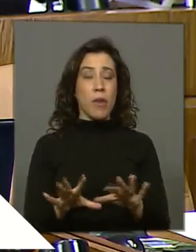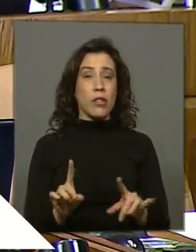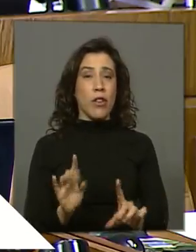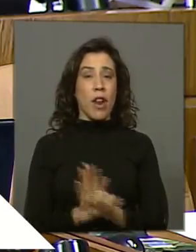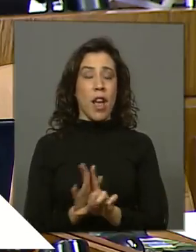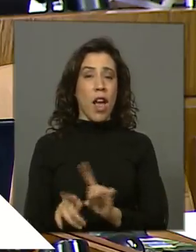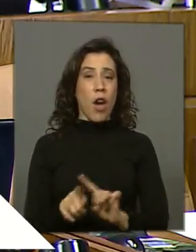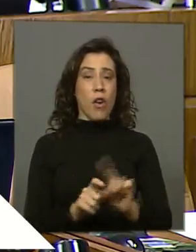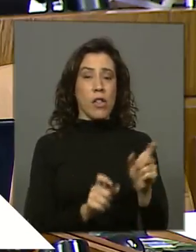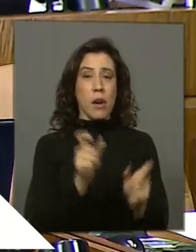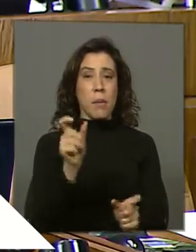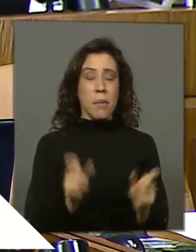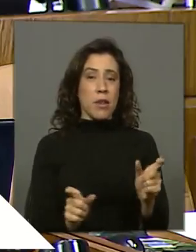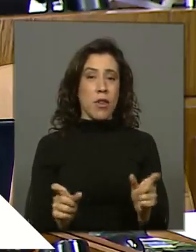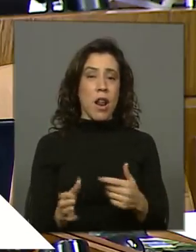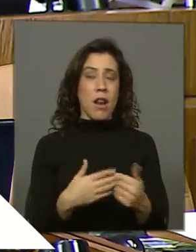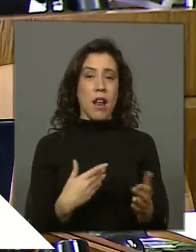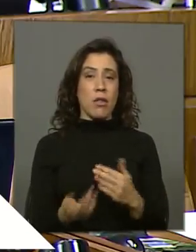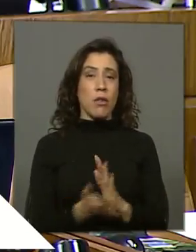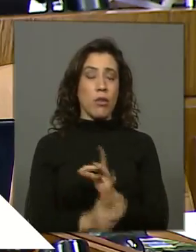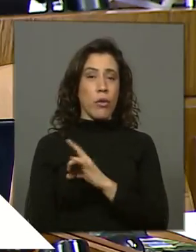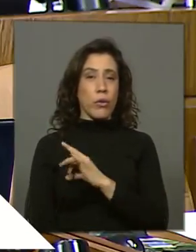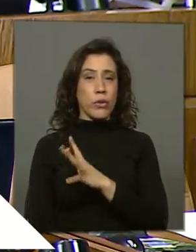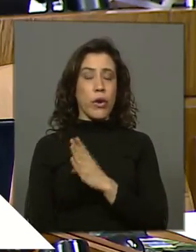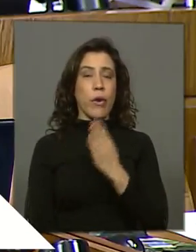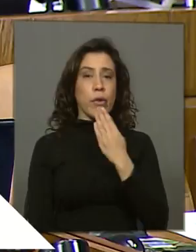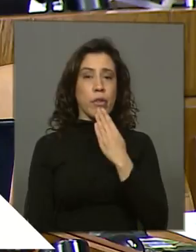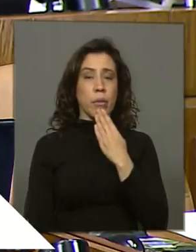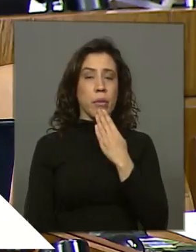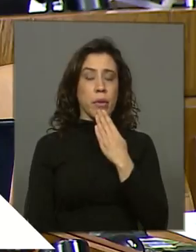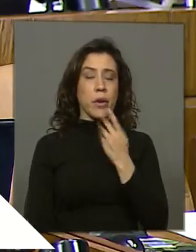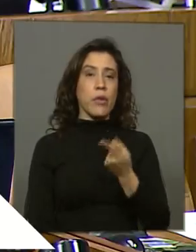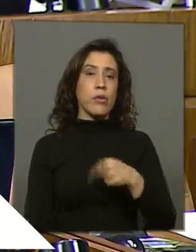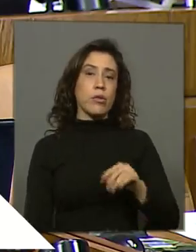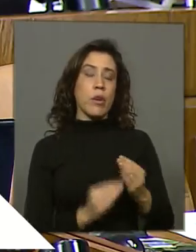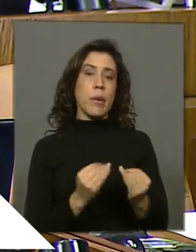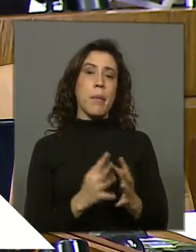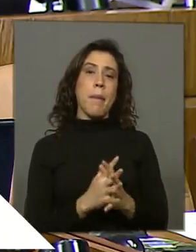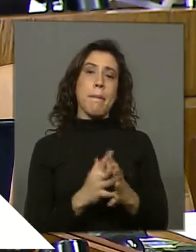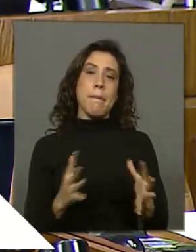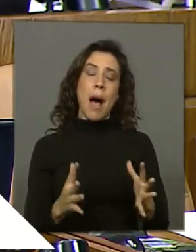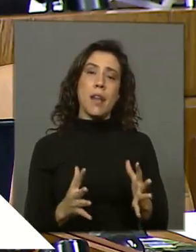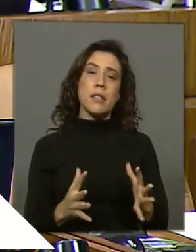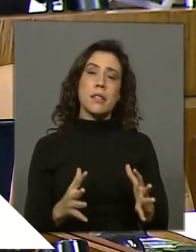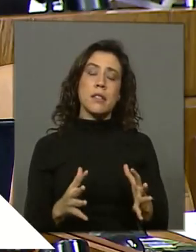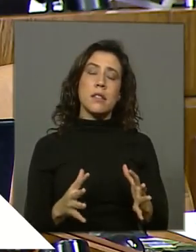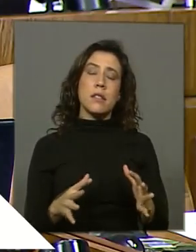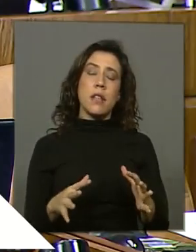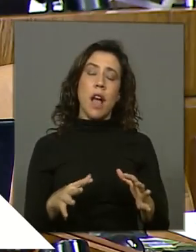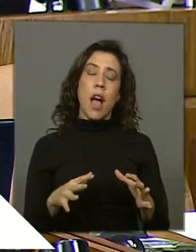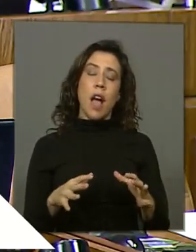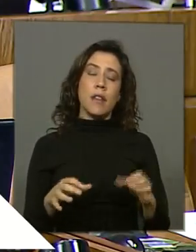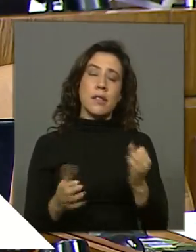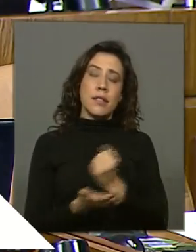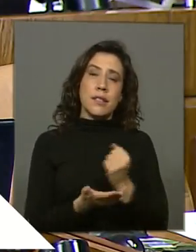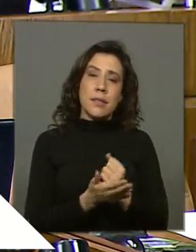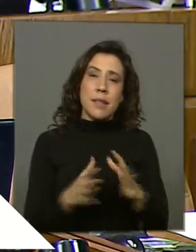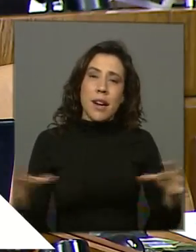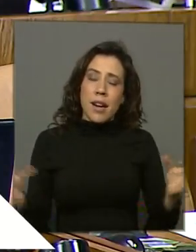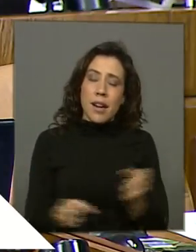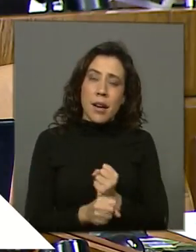a otras personas naturales todos chilenos también hubiésemos esperado mayor proactividad diligencia